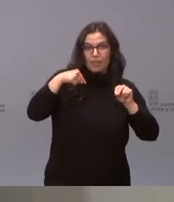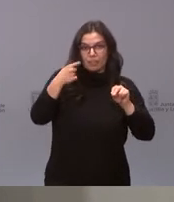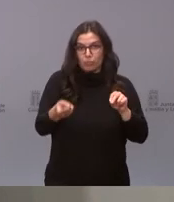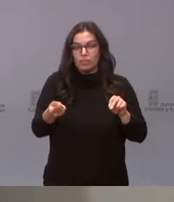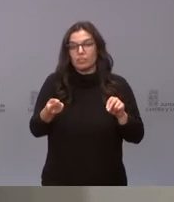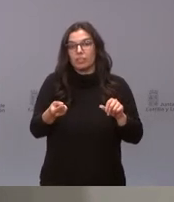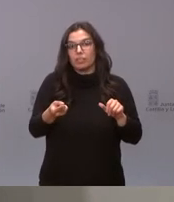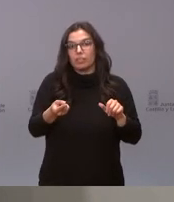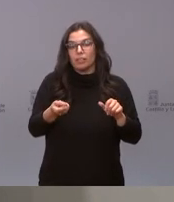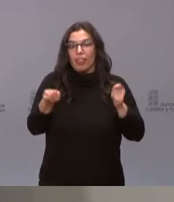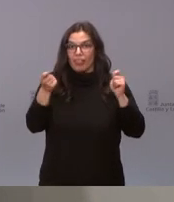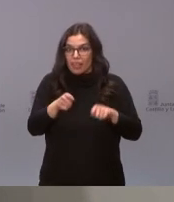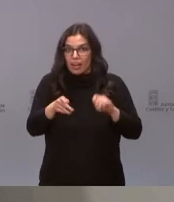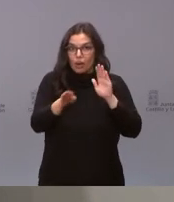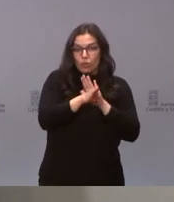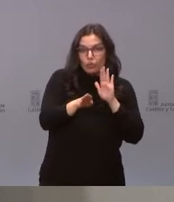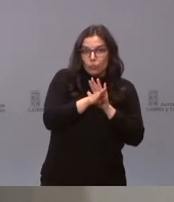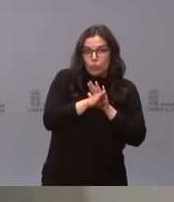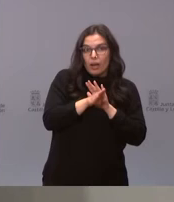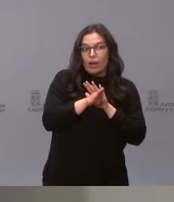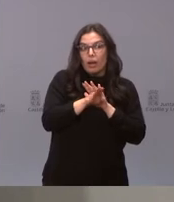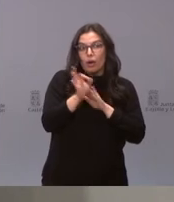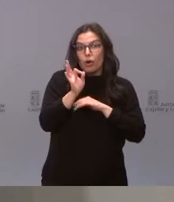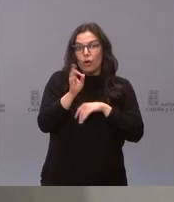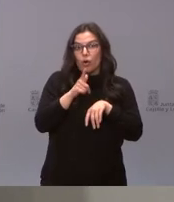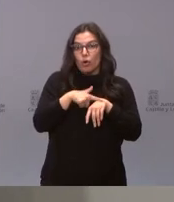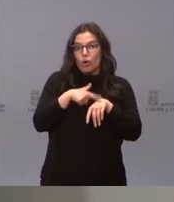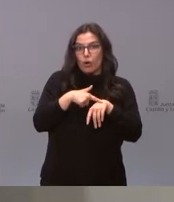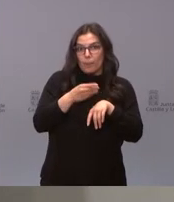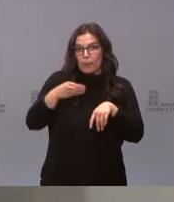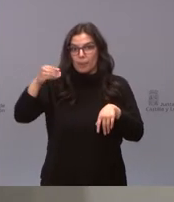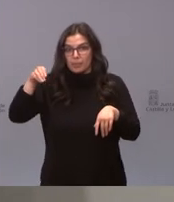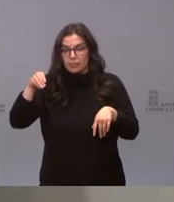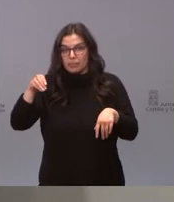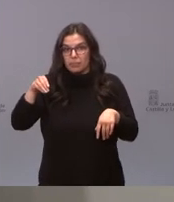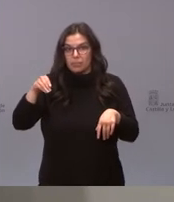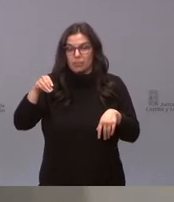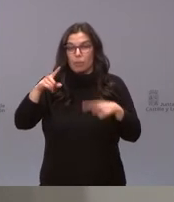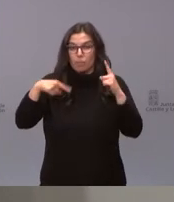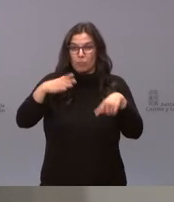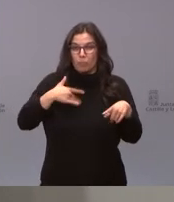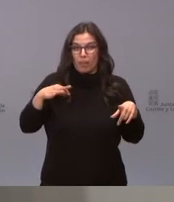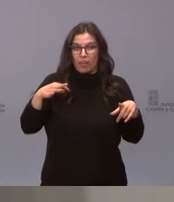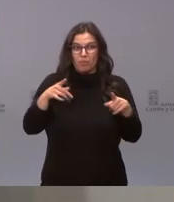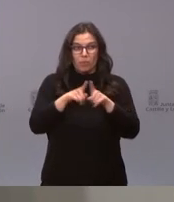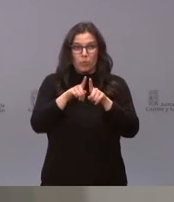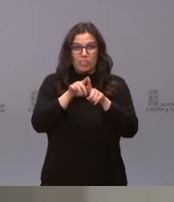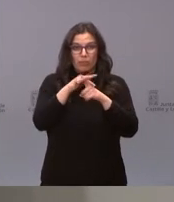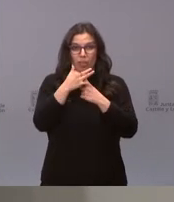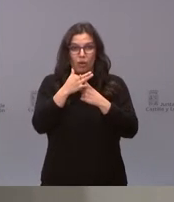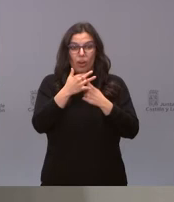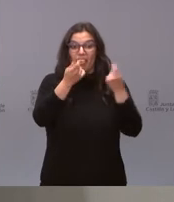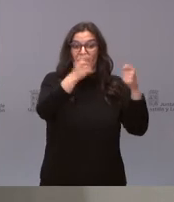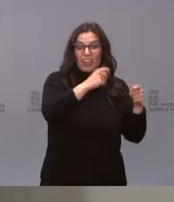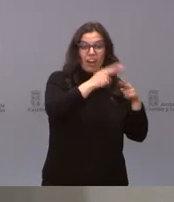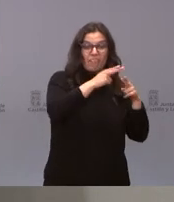si se mantiene o continúa o se amplía de la hostelería se pueden encontrar con una situación de botellones y de